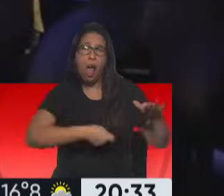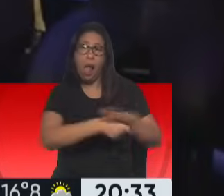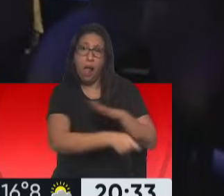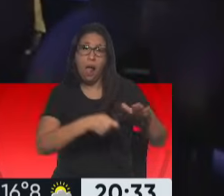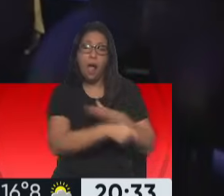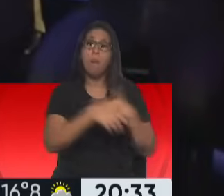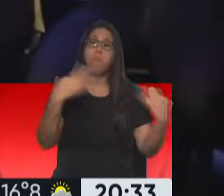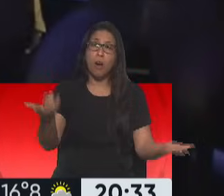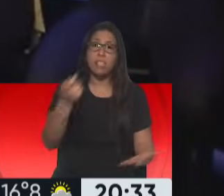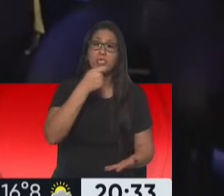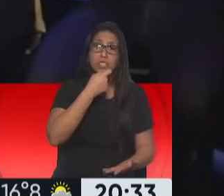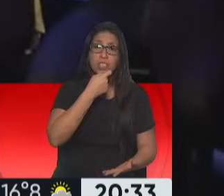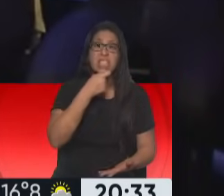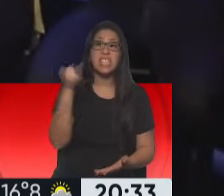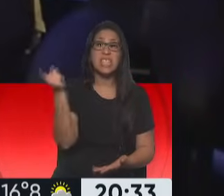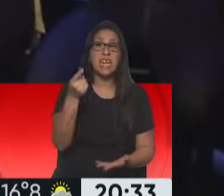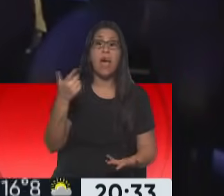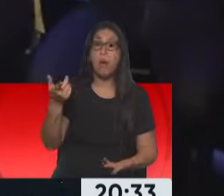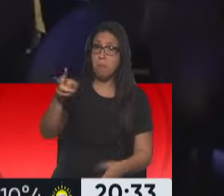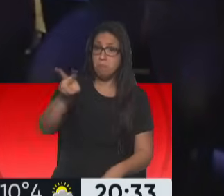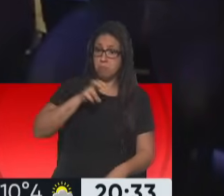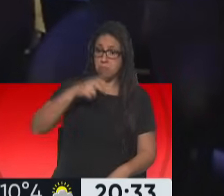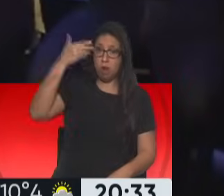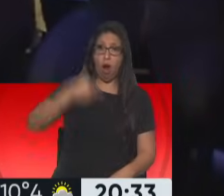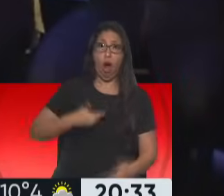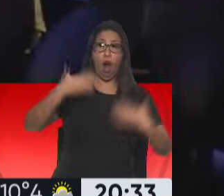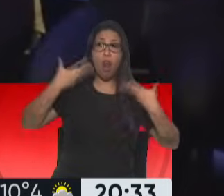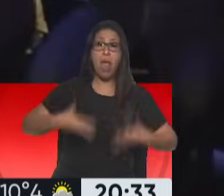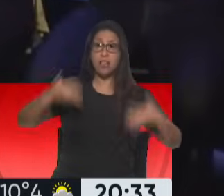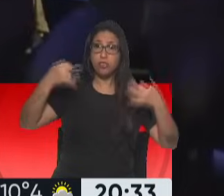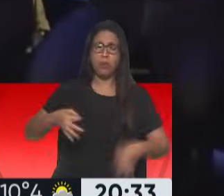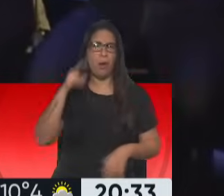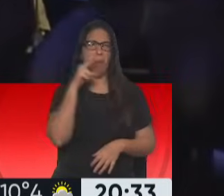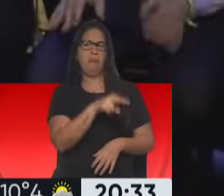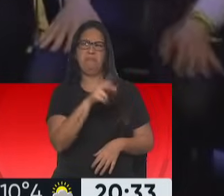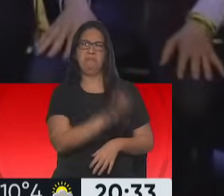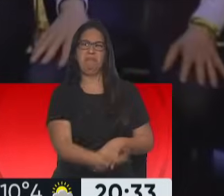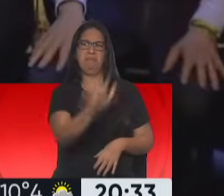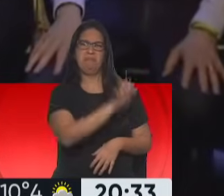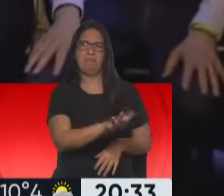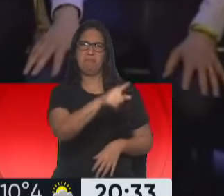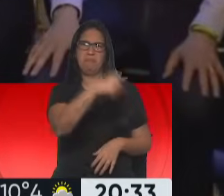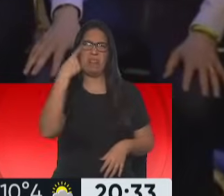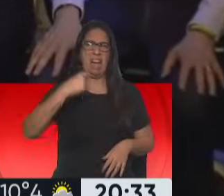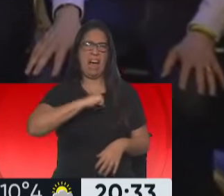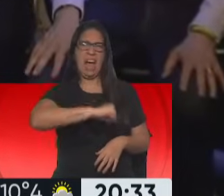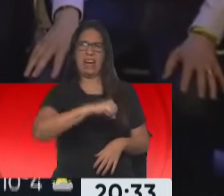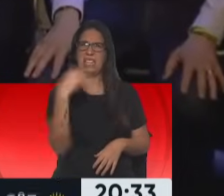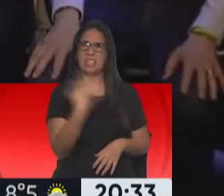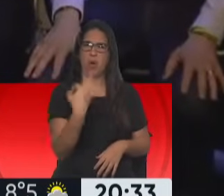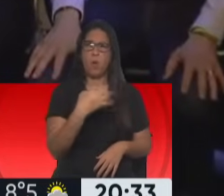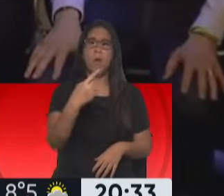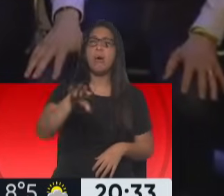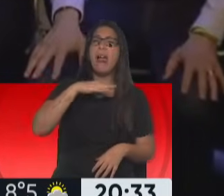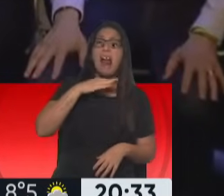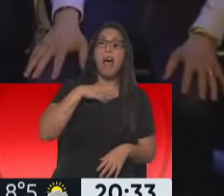cada vez que alguien gana dinero honestamente, o se lo expropian o creen que son garcas, porque el ladrón cree a